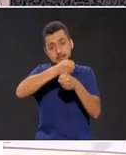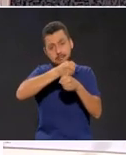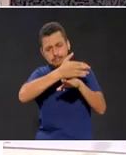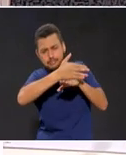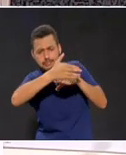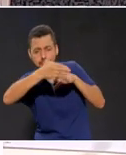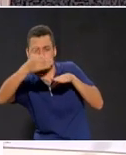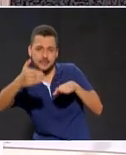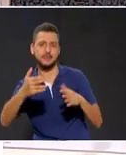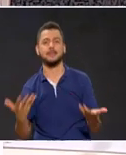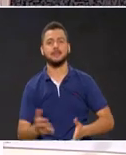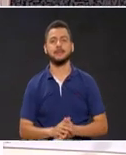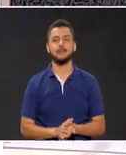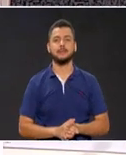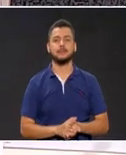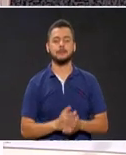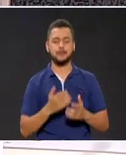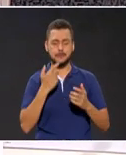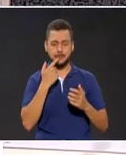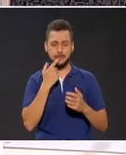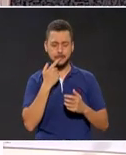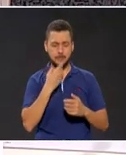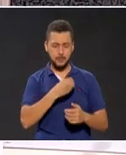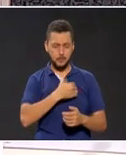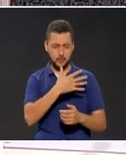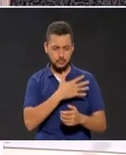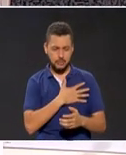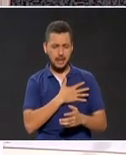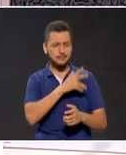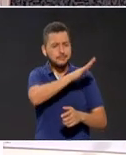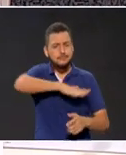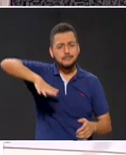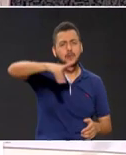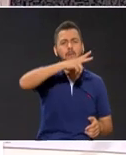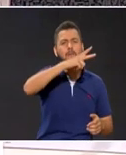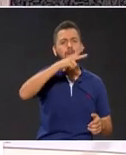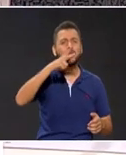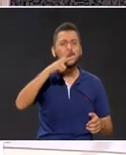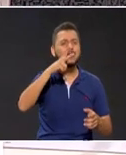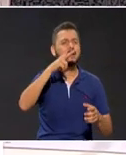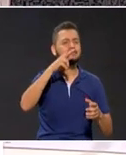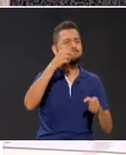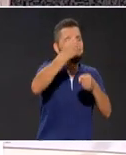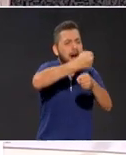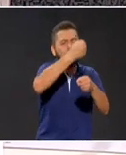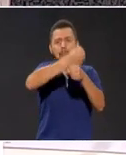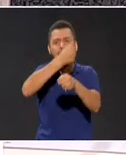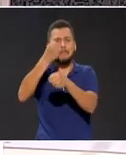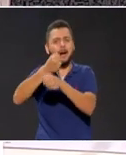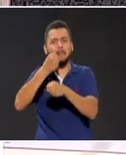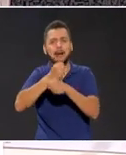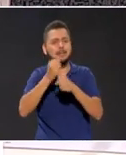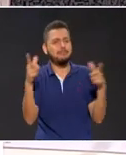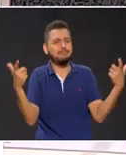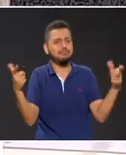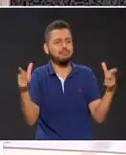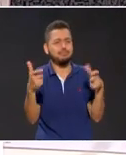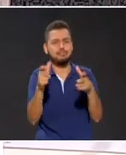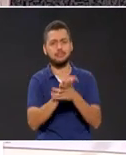acabando esa posibilidad de trabajo en el campo para las personas, precisamente porque los jóvenes no quieren estudiar, no quieren trabajar, perdón, en el